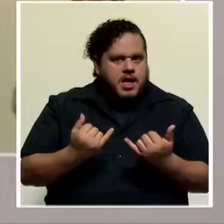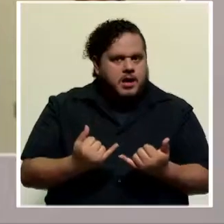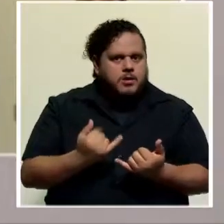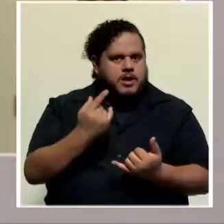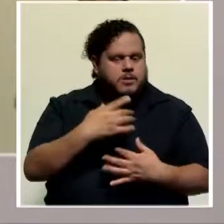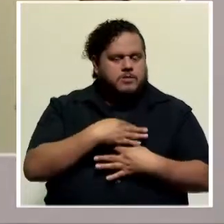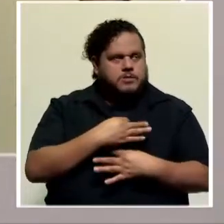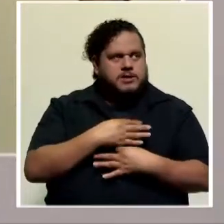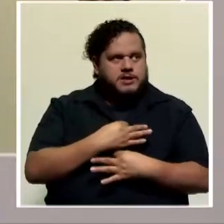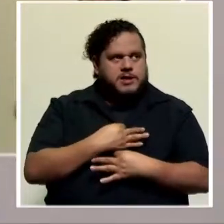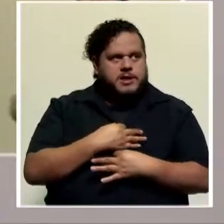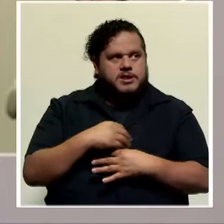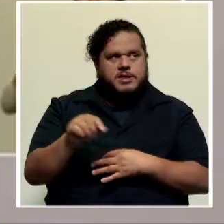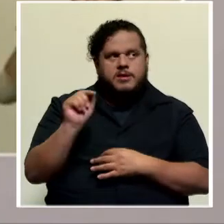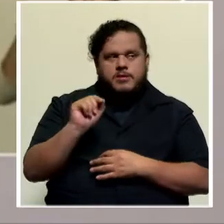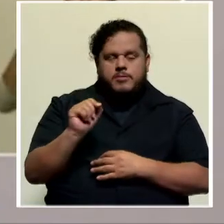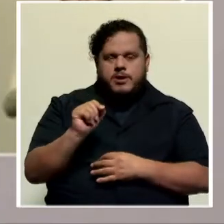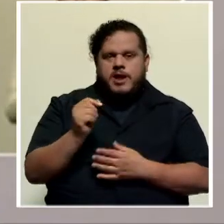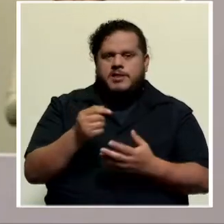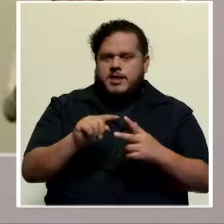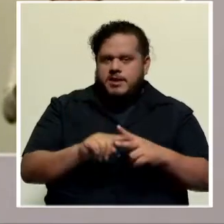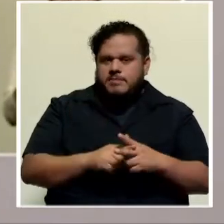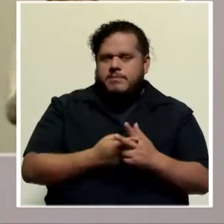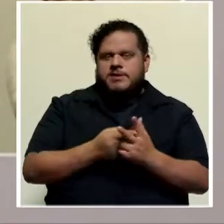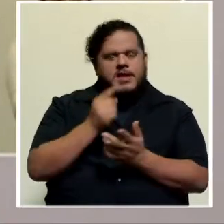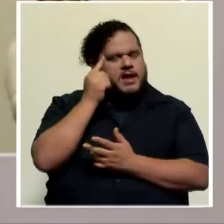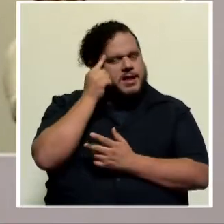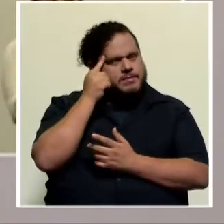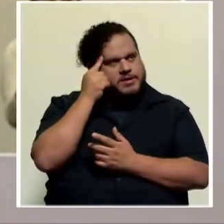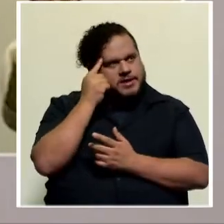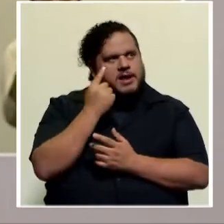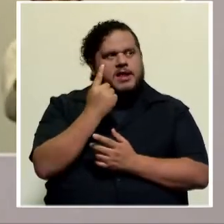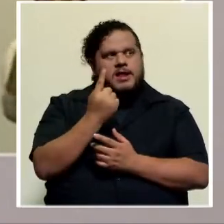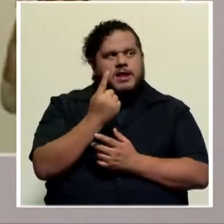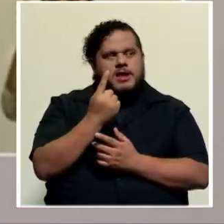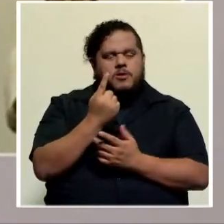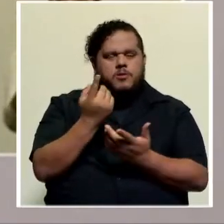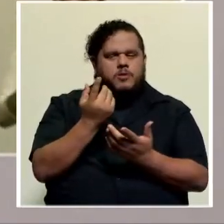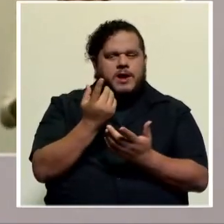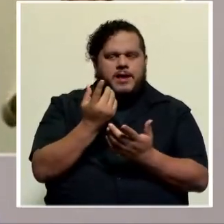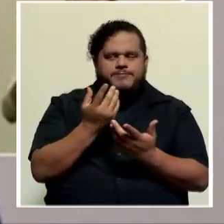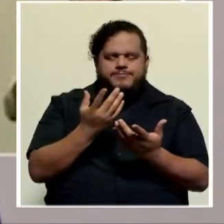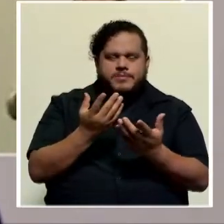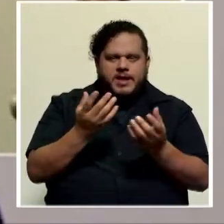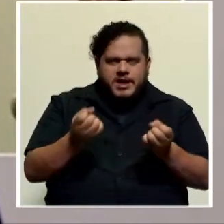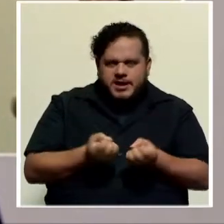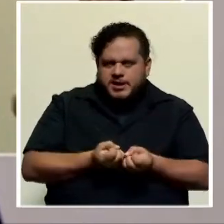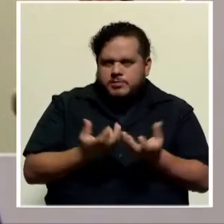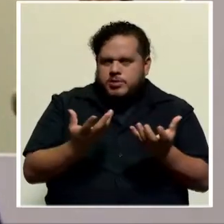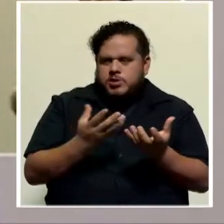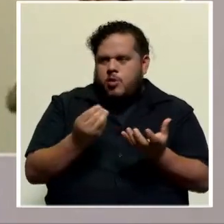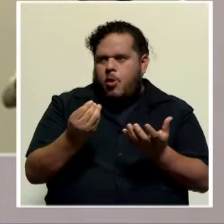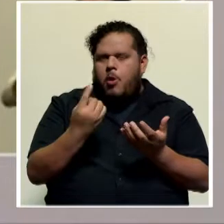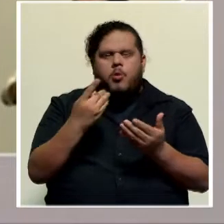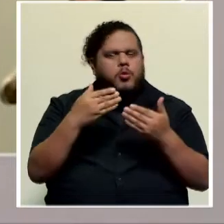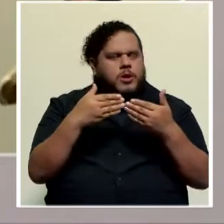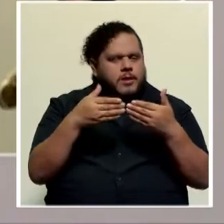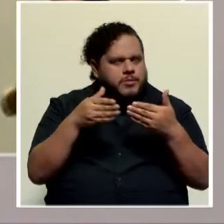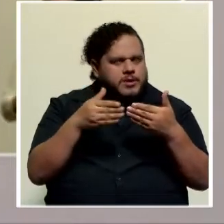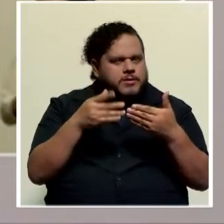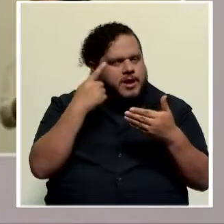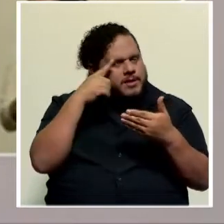que ronda por ahí de empezar a pensar en una exploración, por lo menos dejar una puerta abierta a